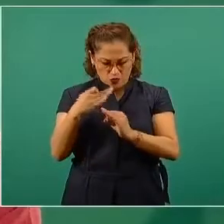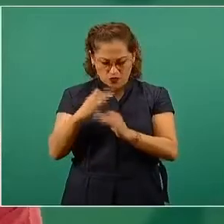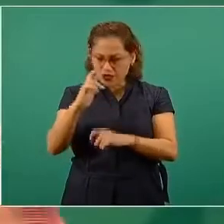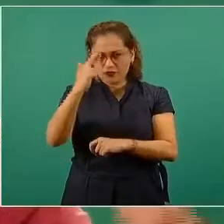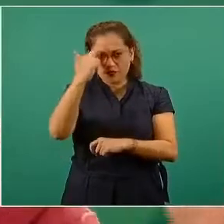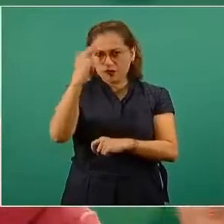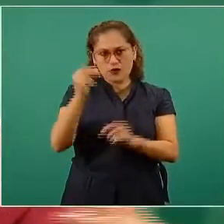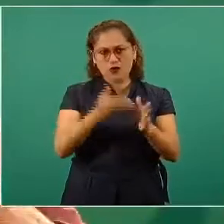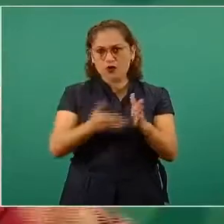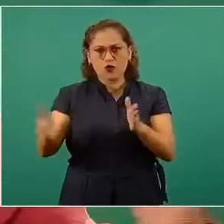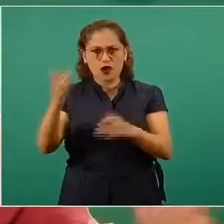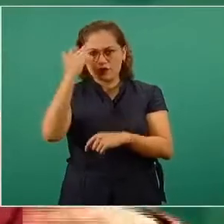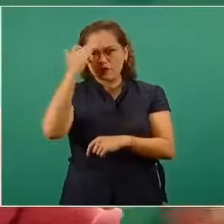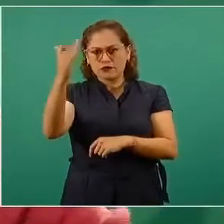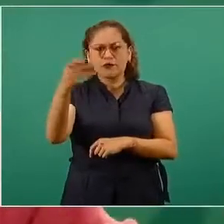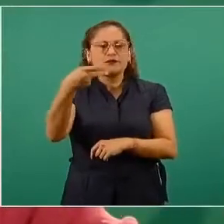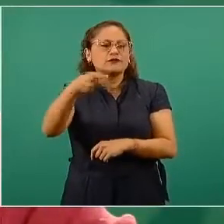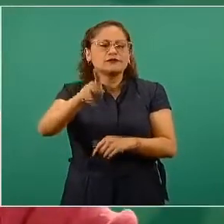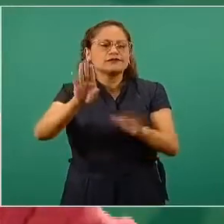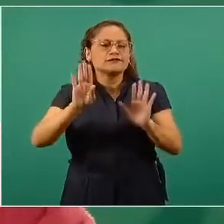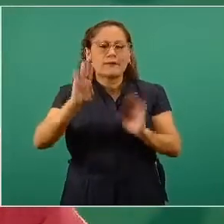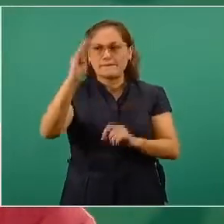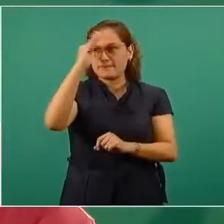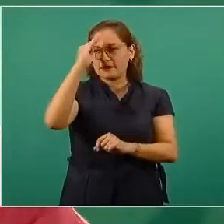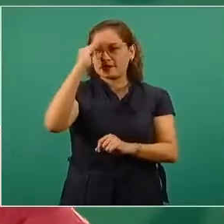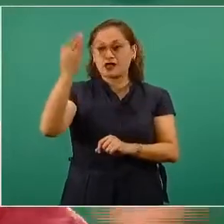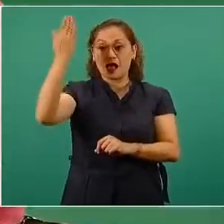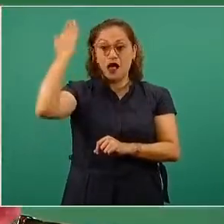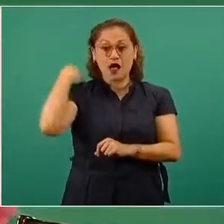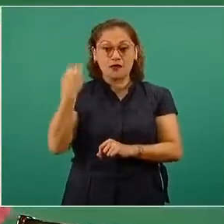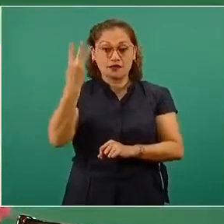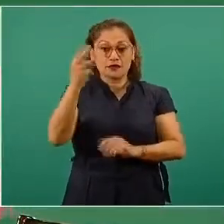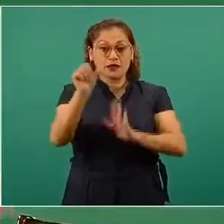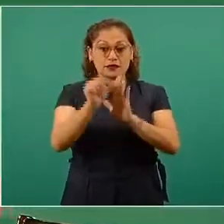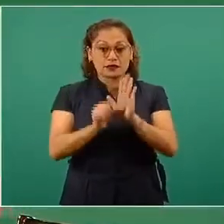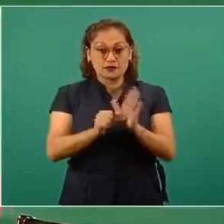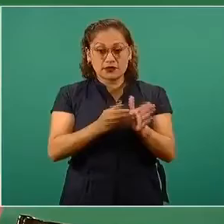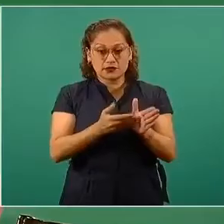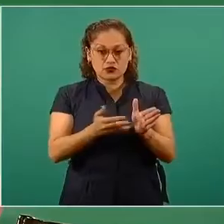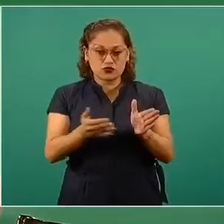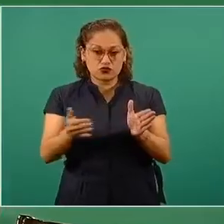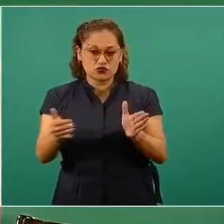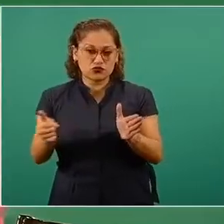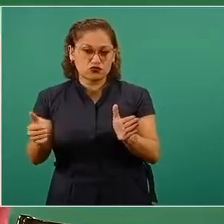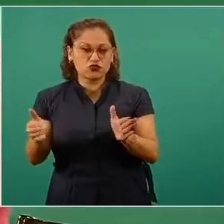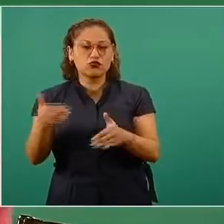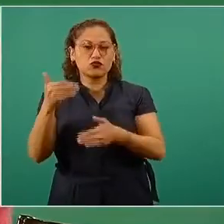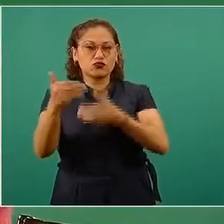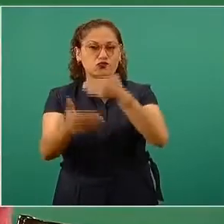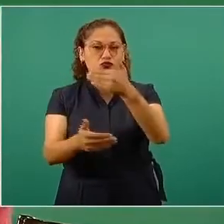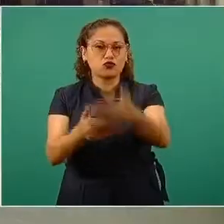que antes se llevaba, vamos a decir, 3 meses, hoy se hace en 3 semanas.